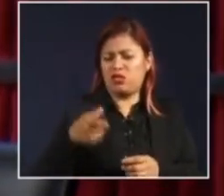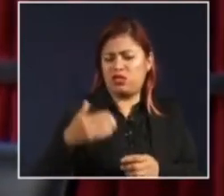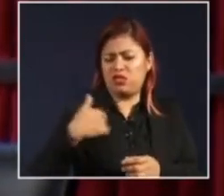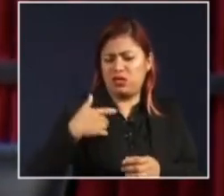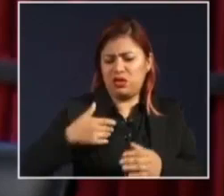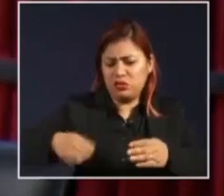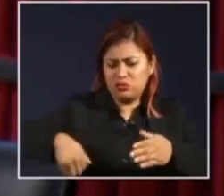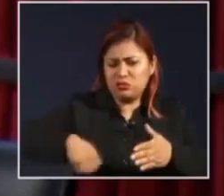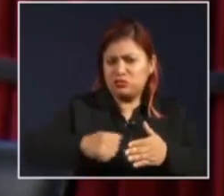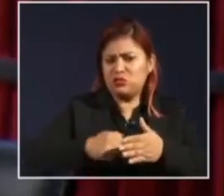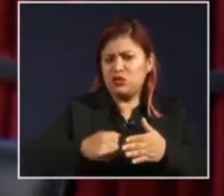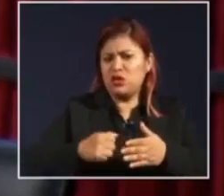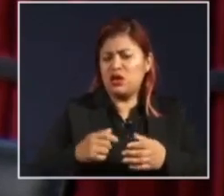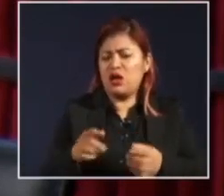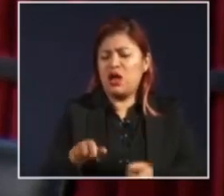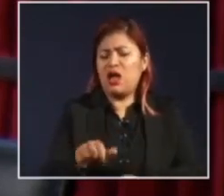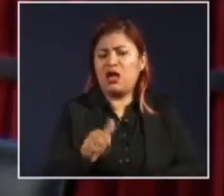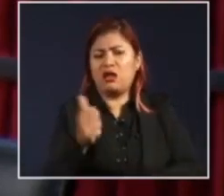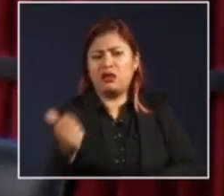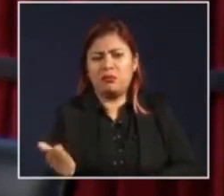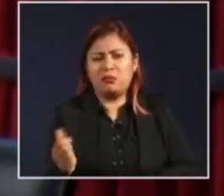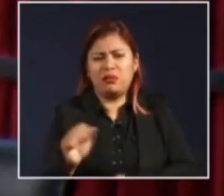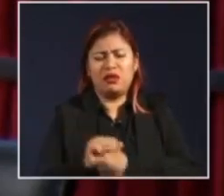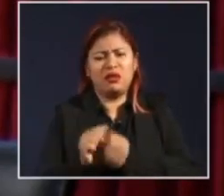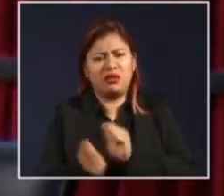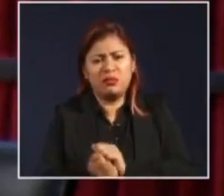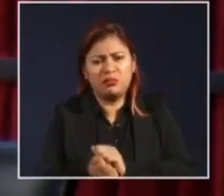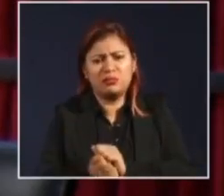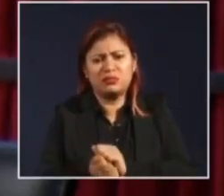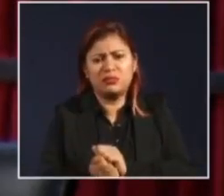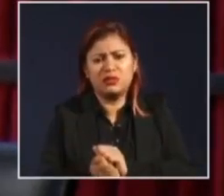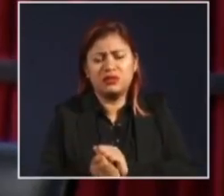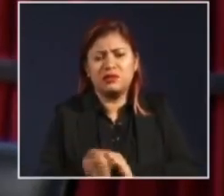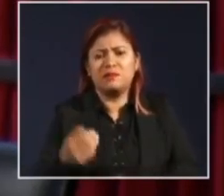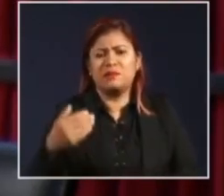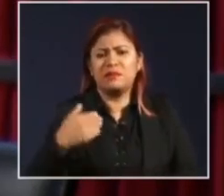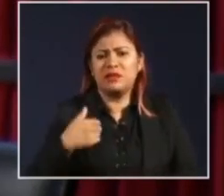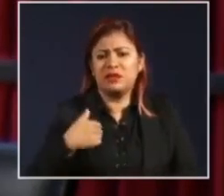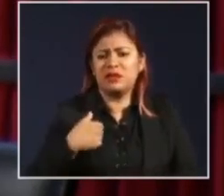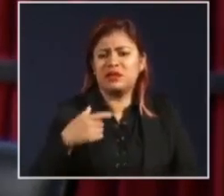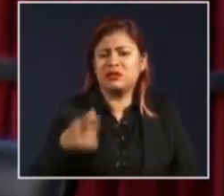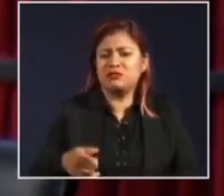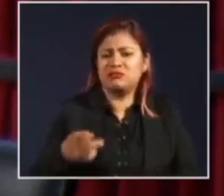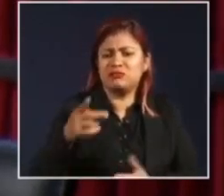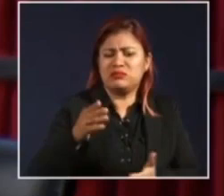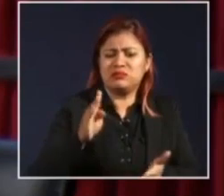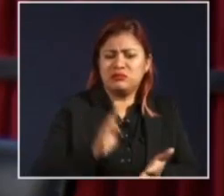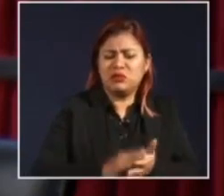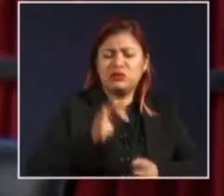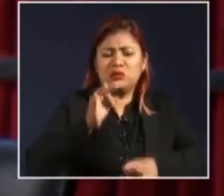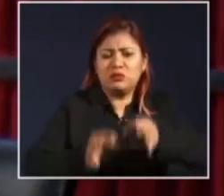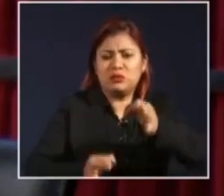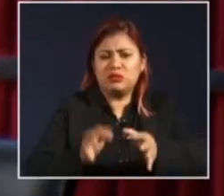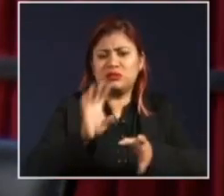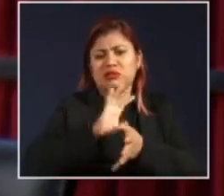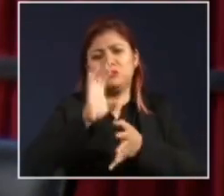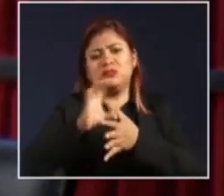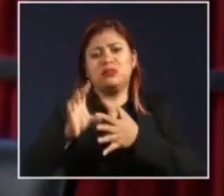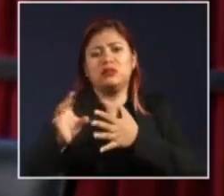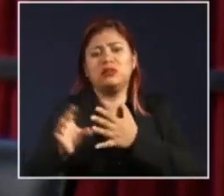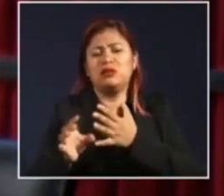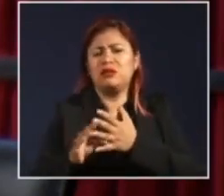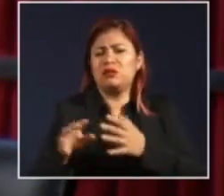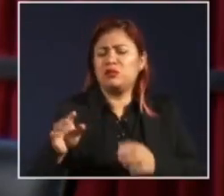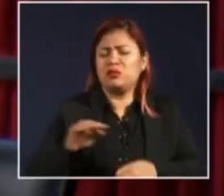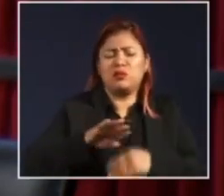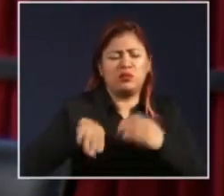las condiciones subjetivamente y tienes que ir a un pleito a los tribunales y juzgados civiles prácticamente de por vida.